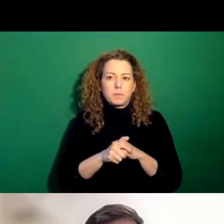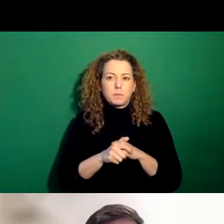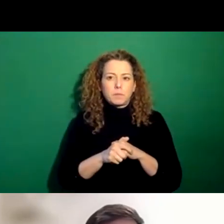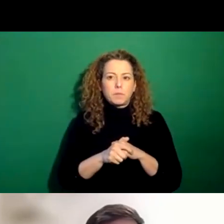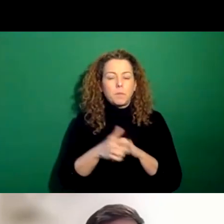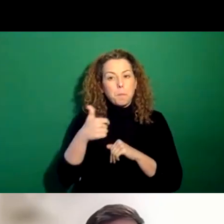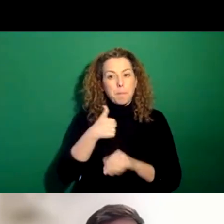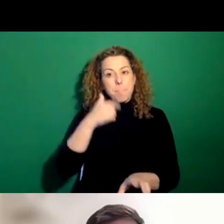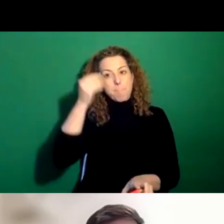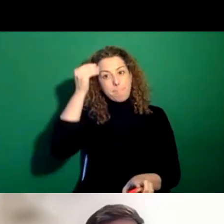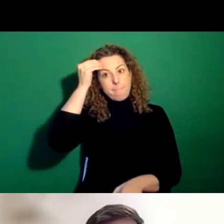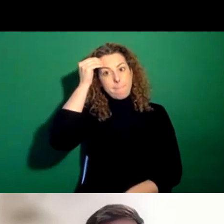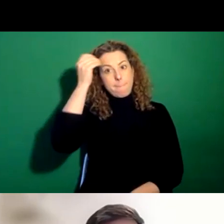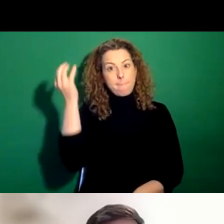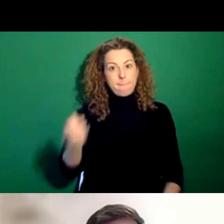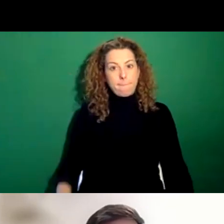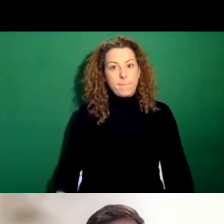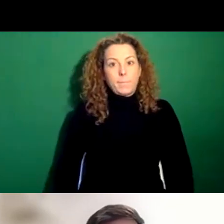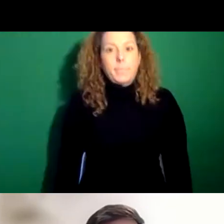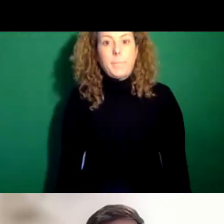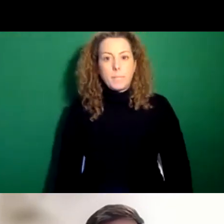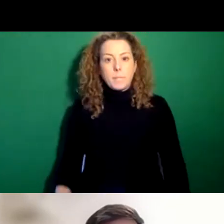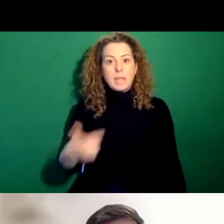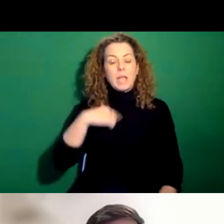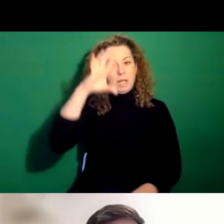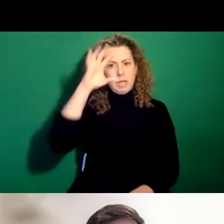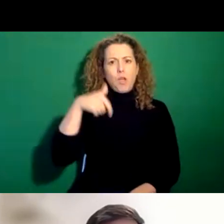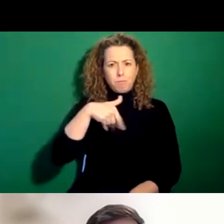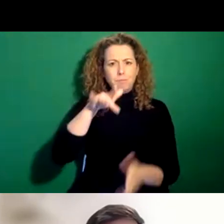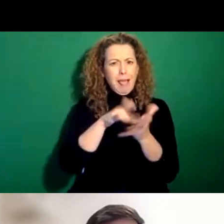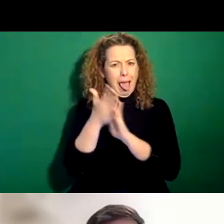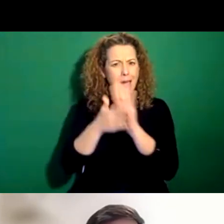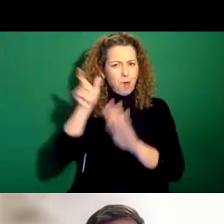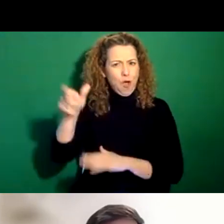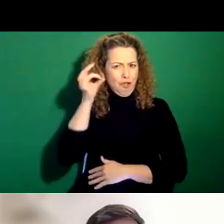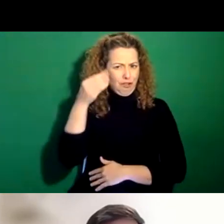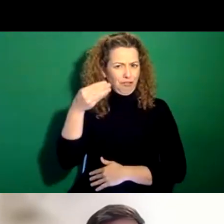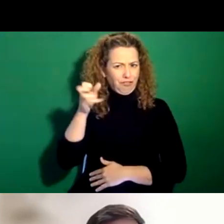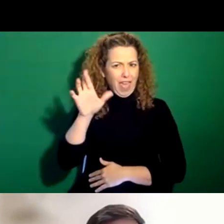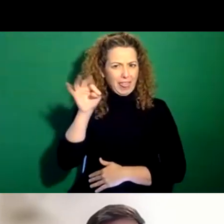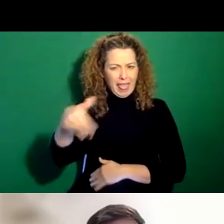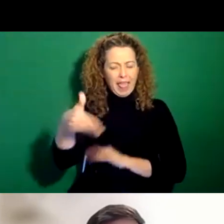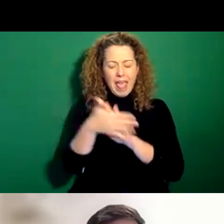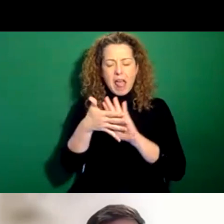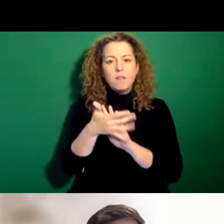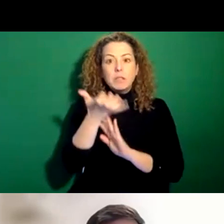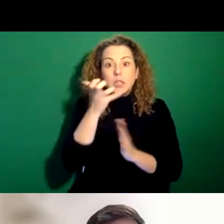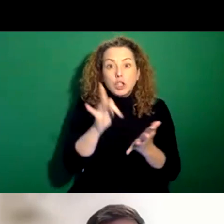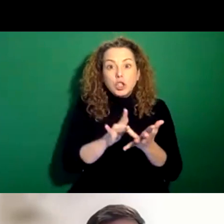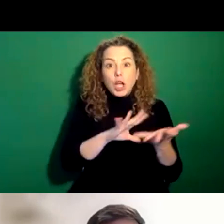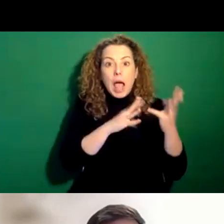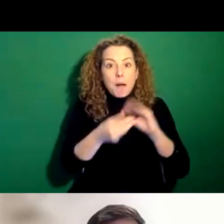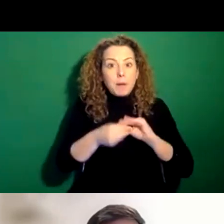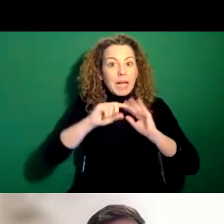Considero que, creo yo, vamos, y lo hablaré con ella, que desde que se tenga que aplicar o se tiene que aplicar la